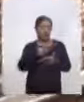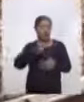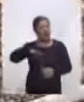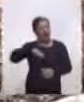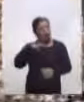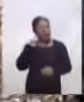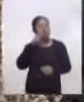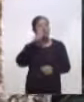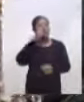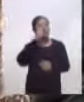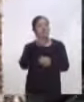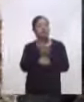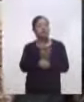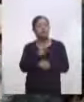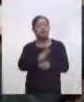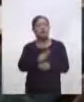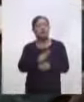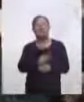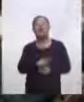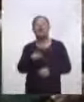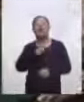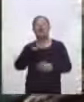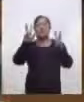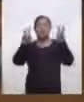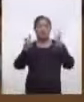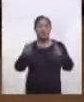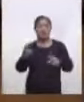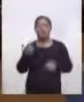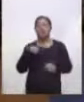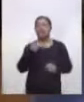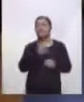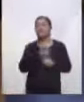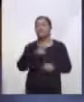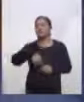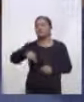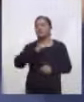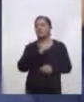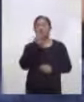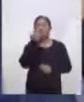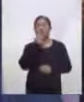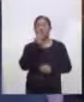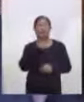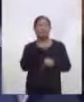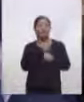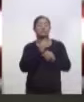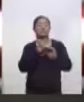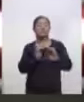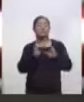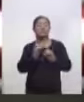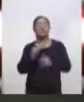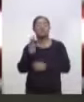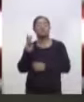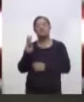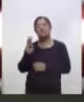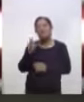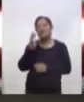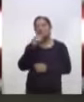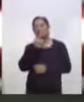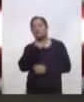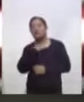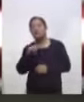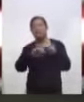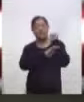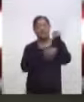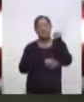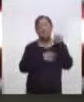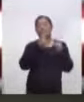sexual infantil, también se impartieron temas en acoso escolar, prevención de la violencia, adicciones, embarazo en niñas y